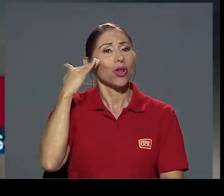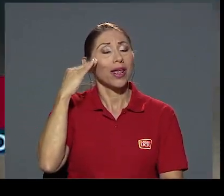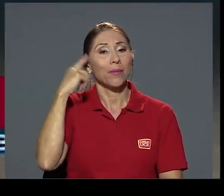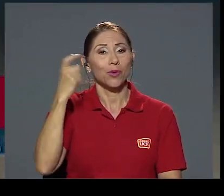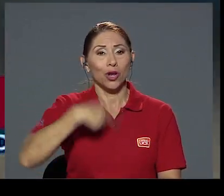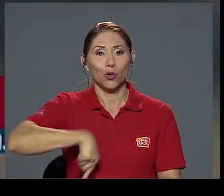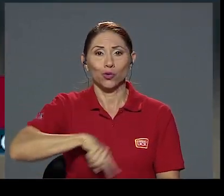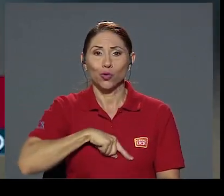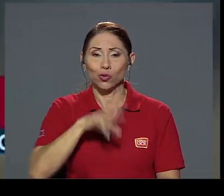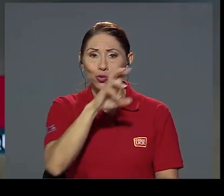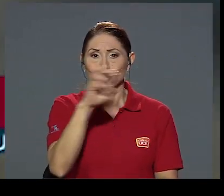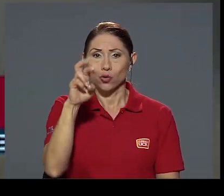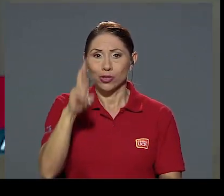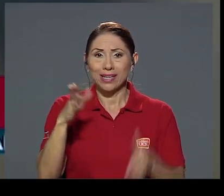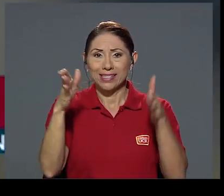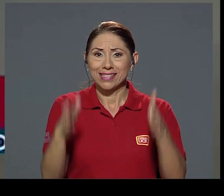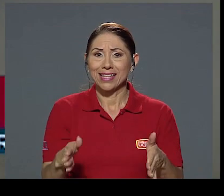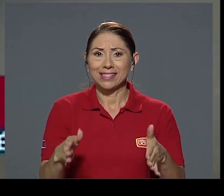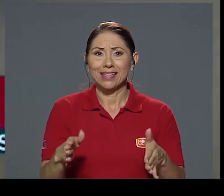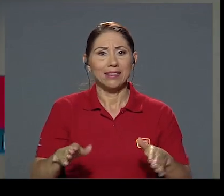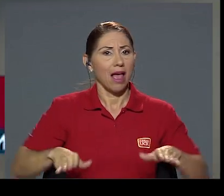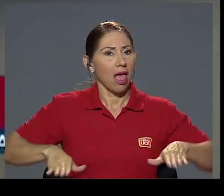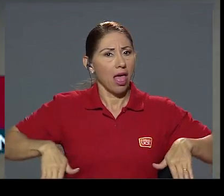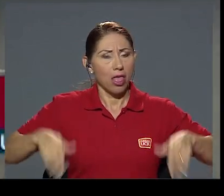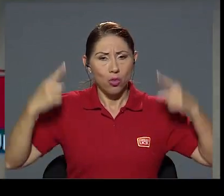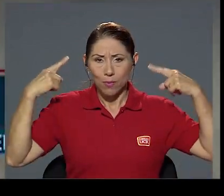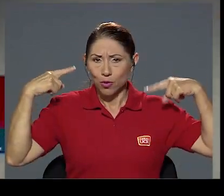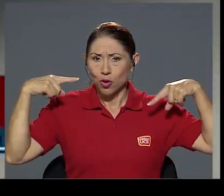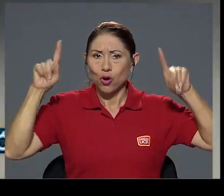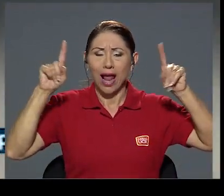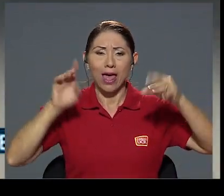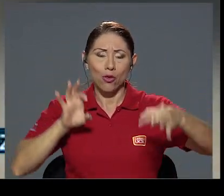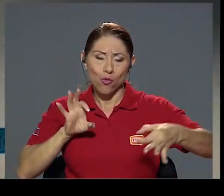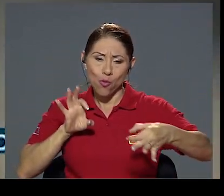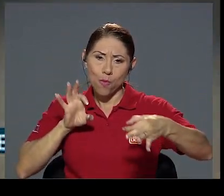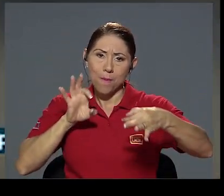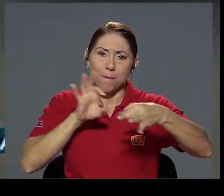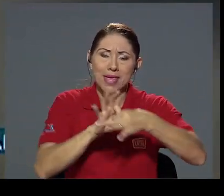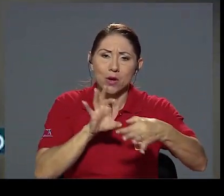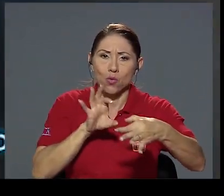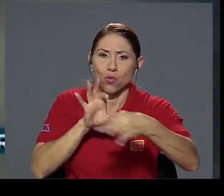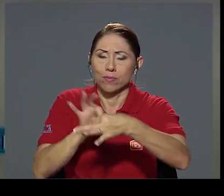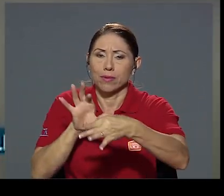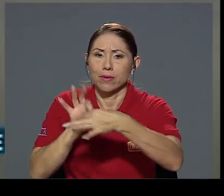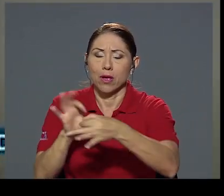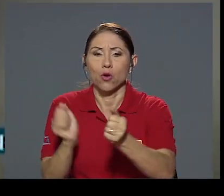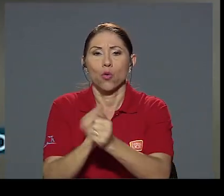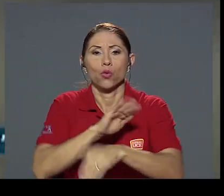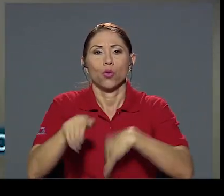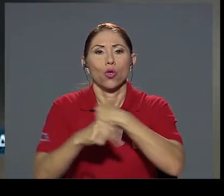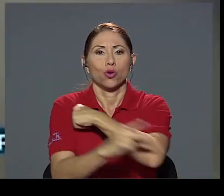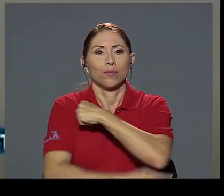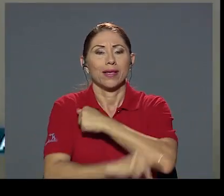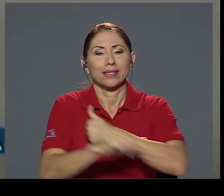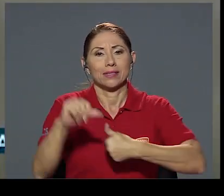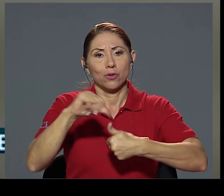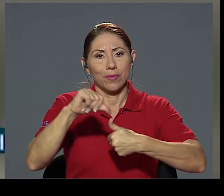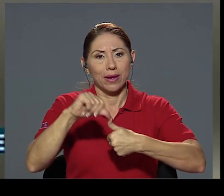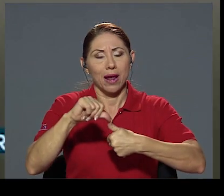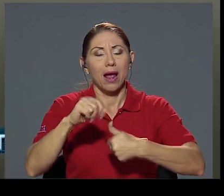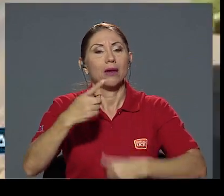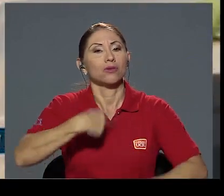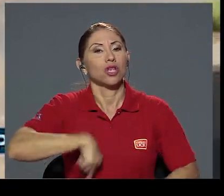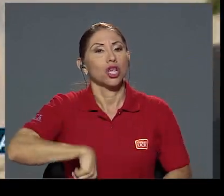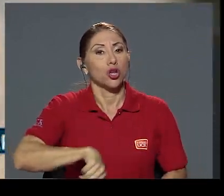logrado unir completamente ese vínculo necesario en todos los países centroamericanos. Y somos